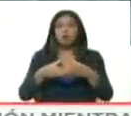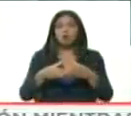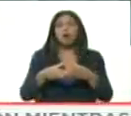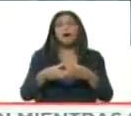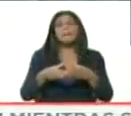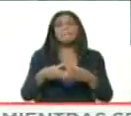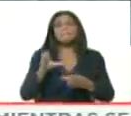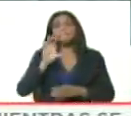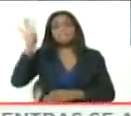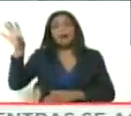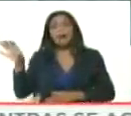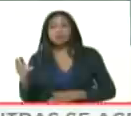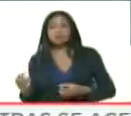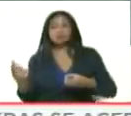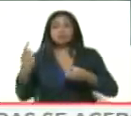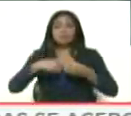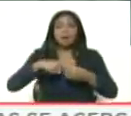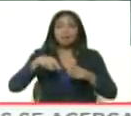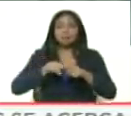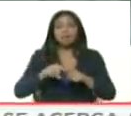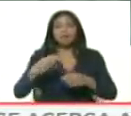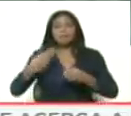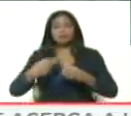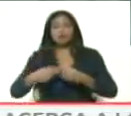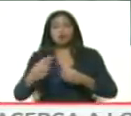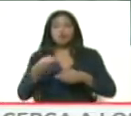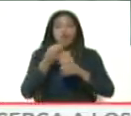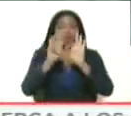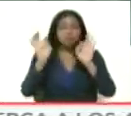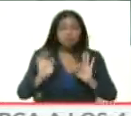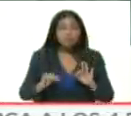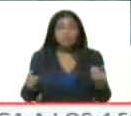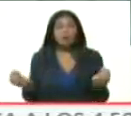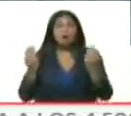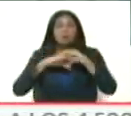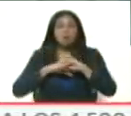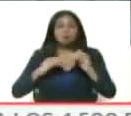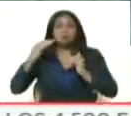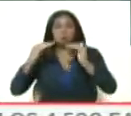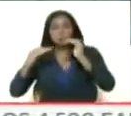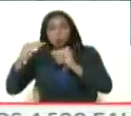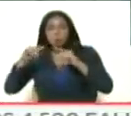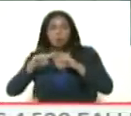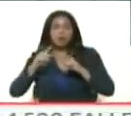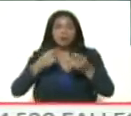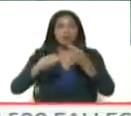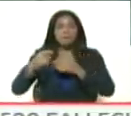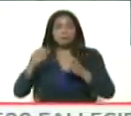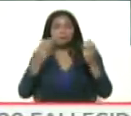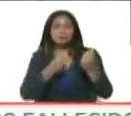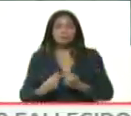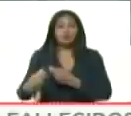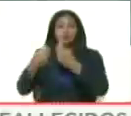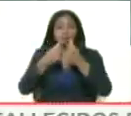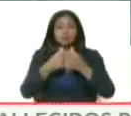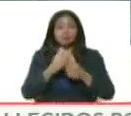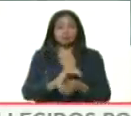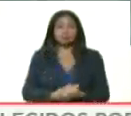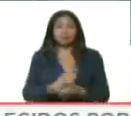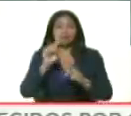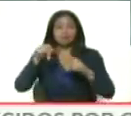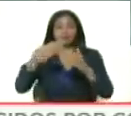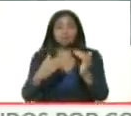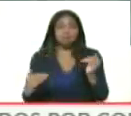OPEP y no OPEP, justamente en búsqueda de acuerdos de equilibrio para lo que será la economía luego de